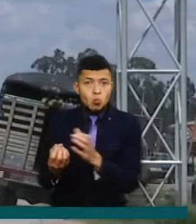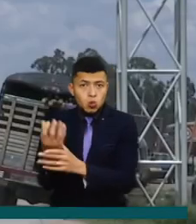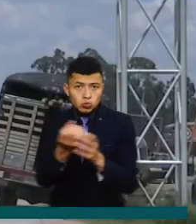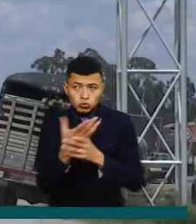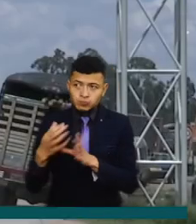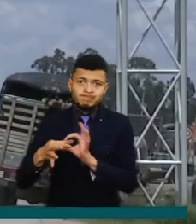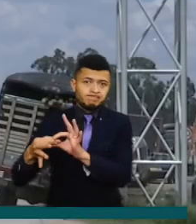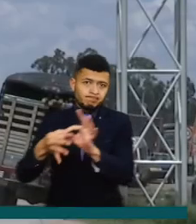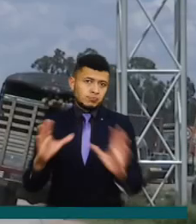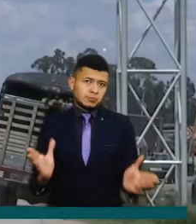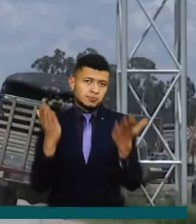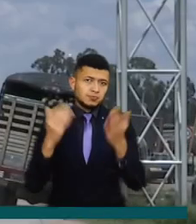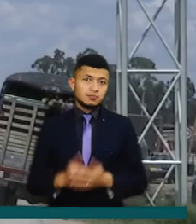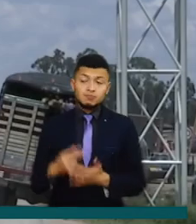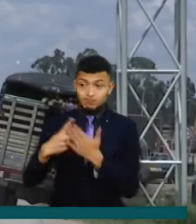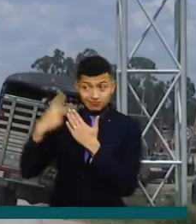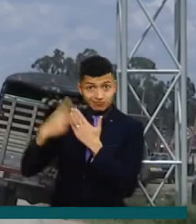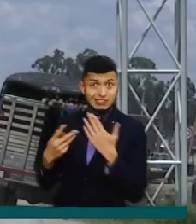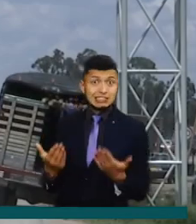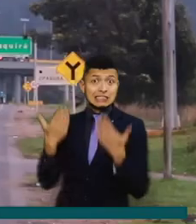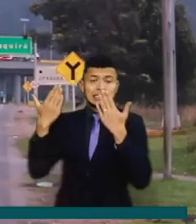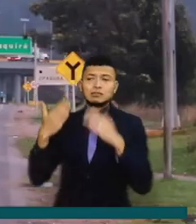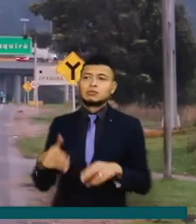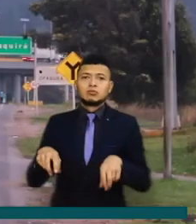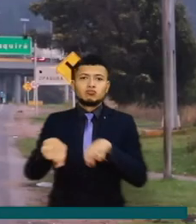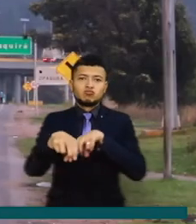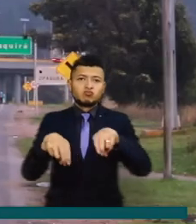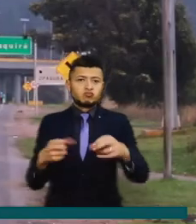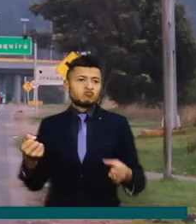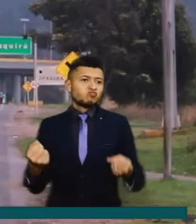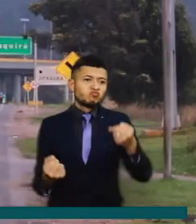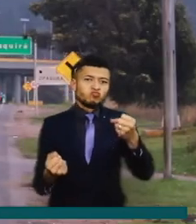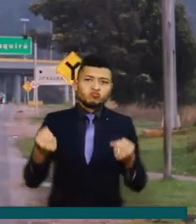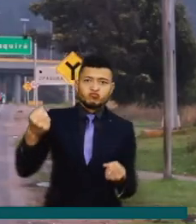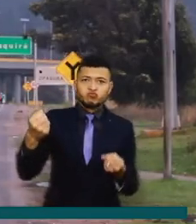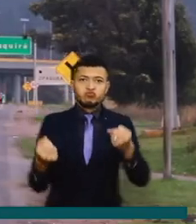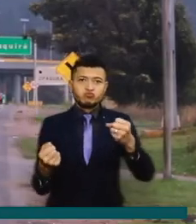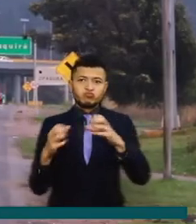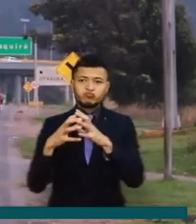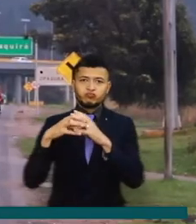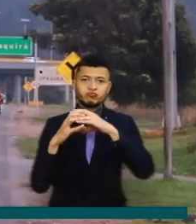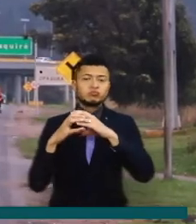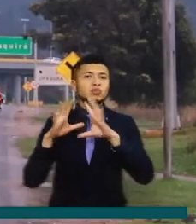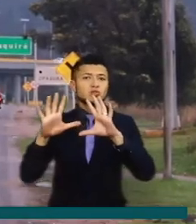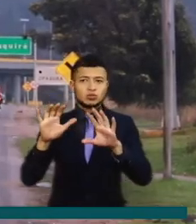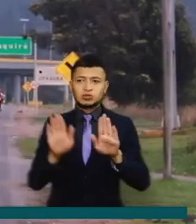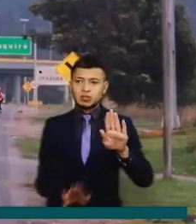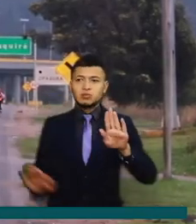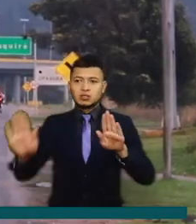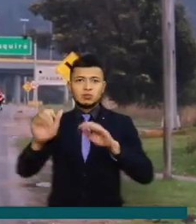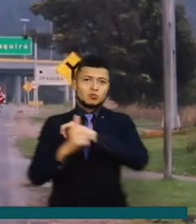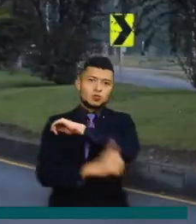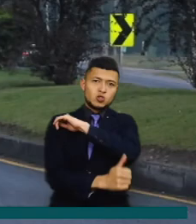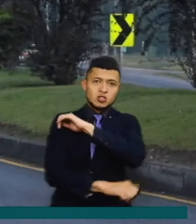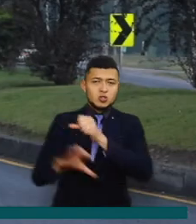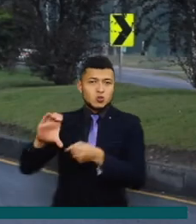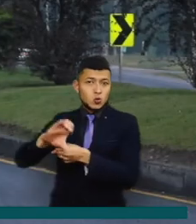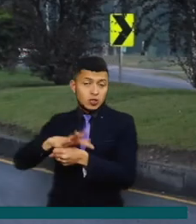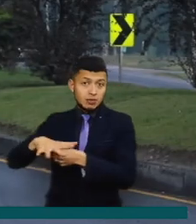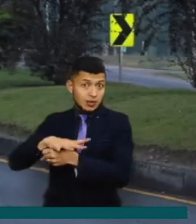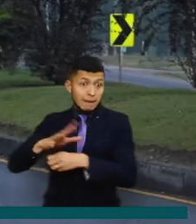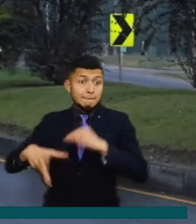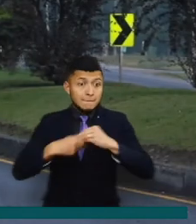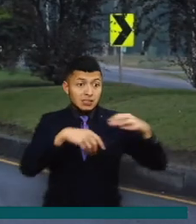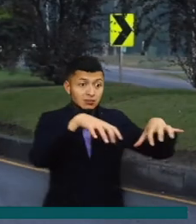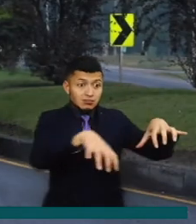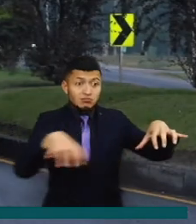productores. El proyecto beneficiará principalmente a los conductores de transporte de carga que se desplazan entre el departamento de Cundinamarca y Boyacá, además a